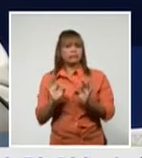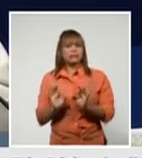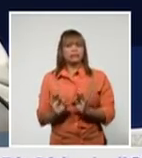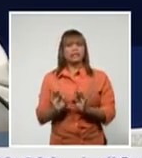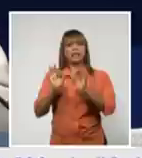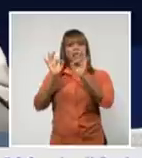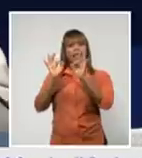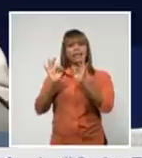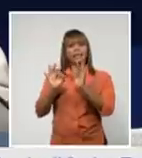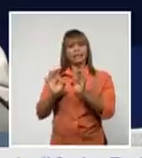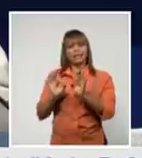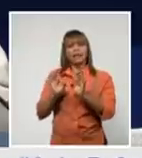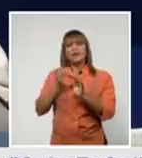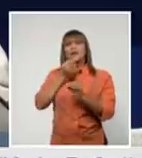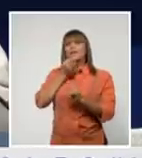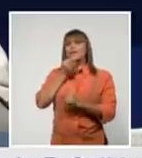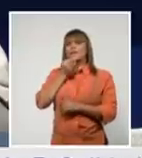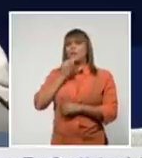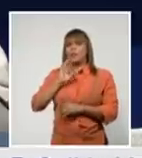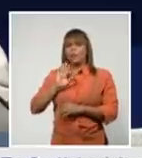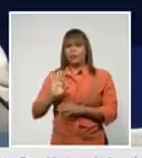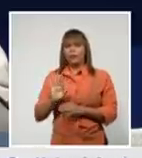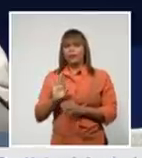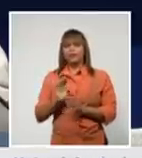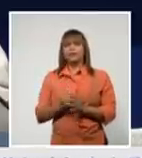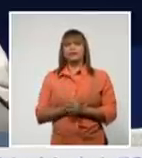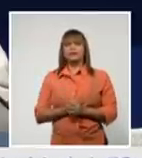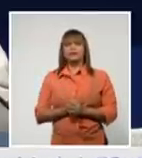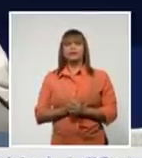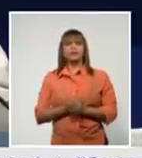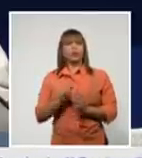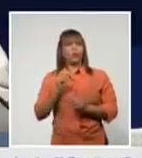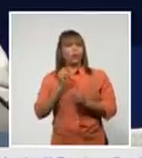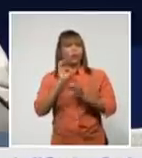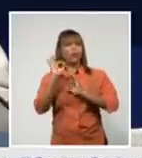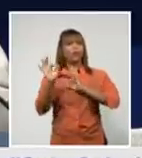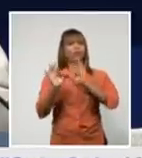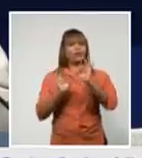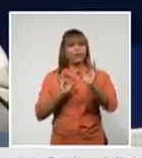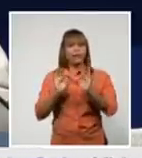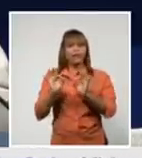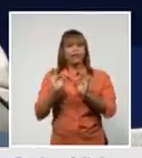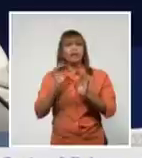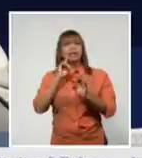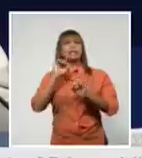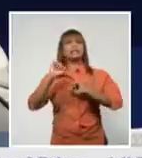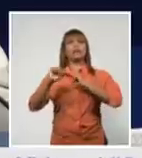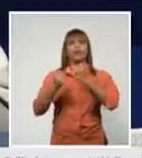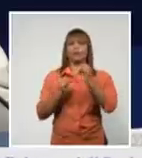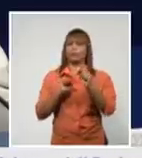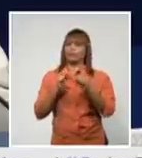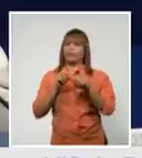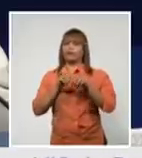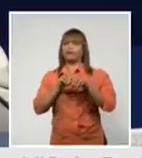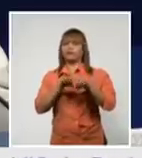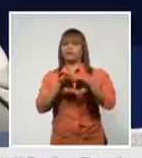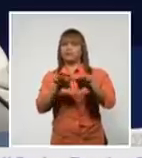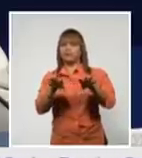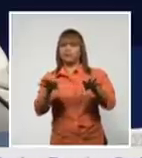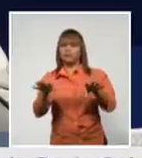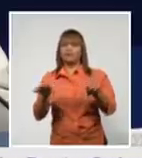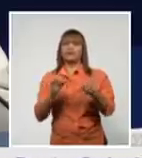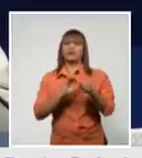que pudiera ser, con mucha cautela, que se esté controlando la transmisión de la